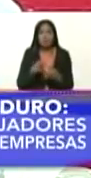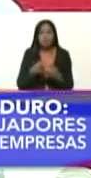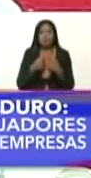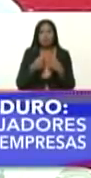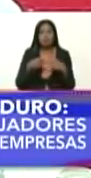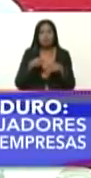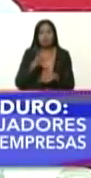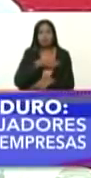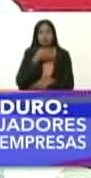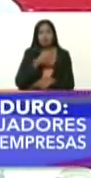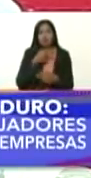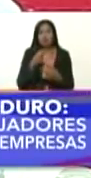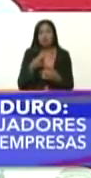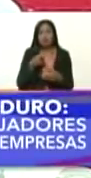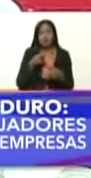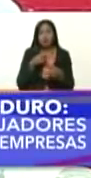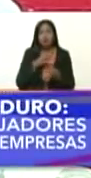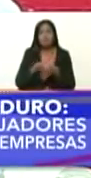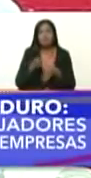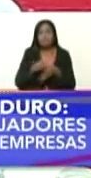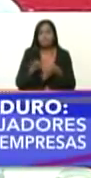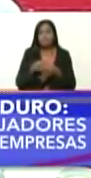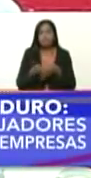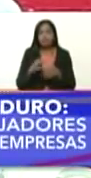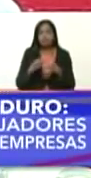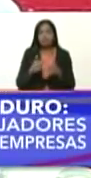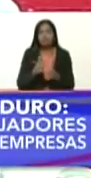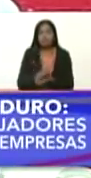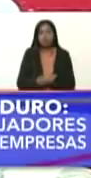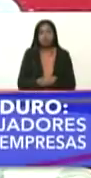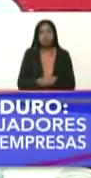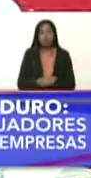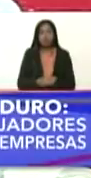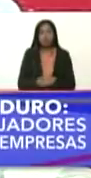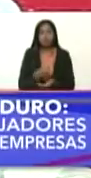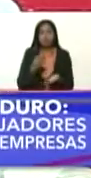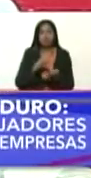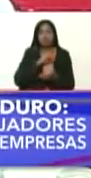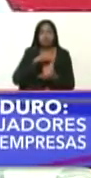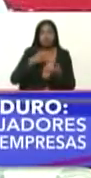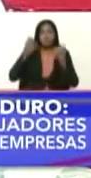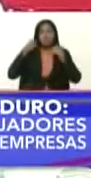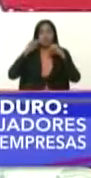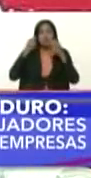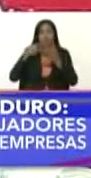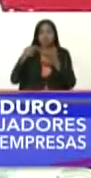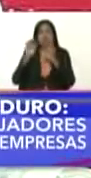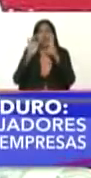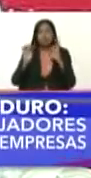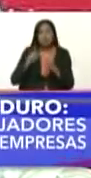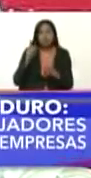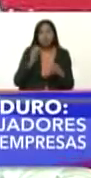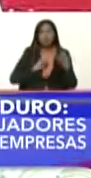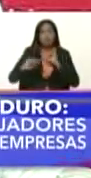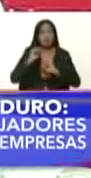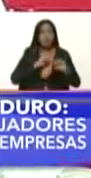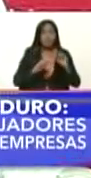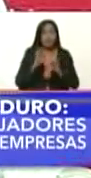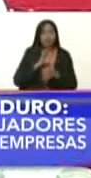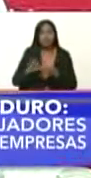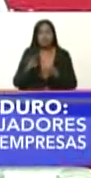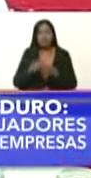petro. Como ensayo, como estamos ensayando distintas formas de despliegue del